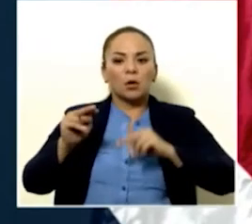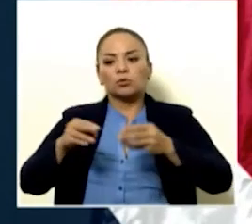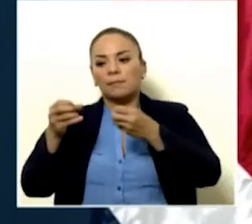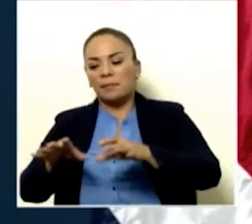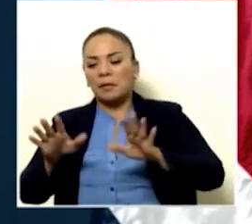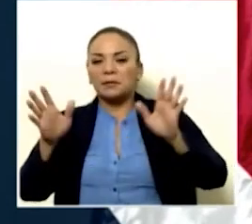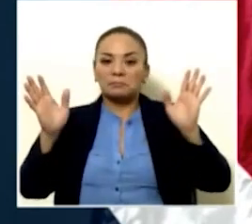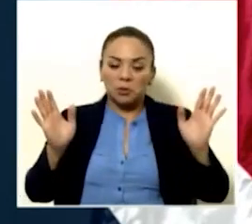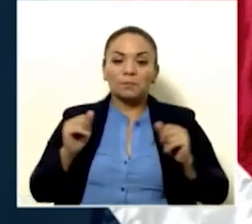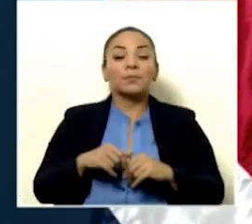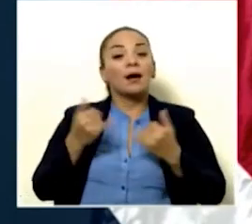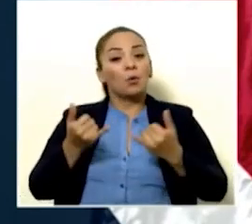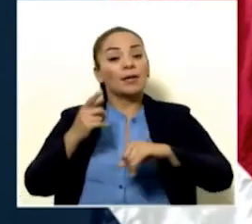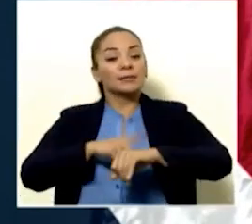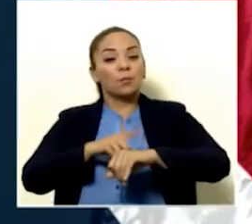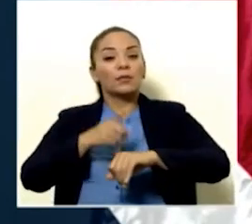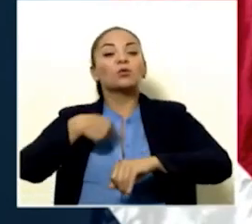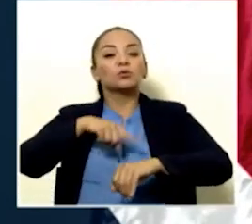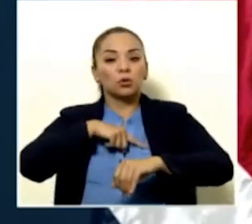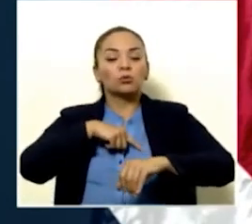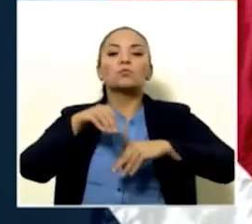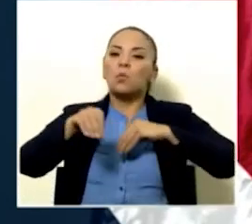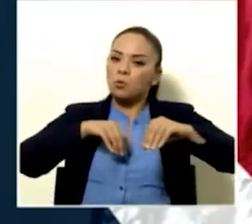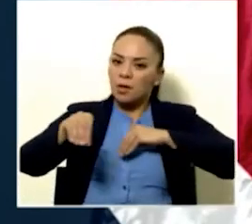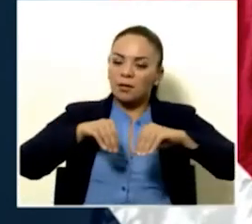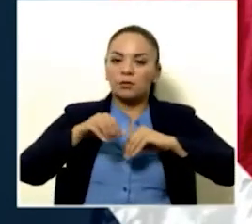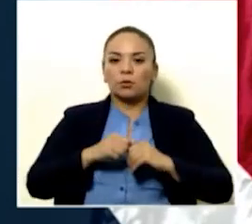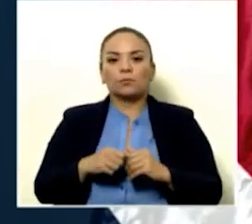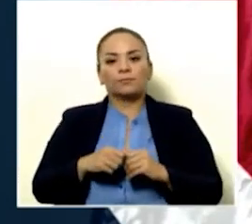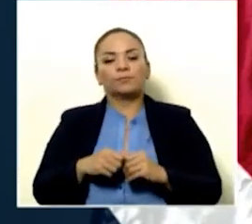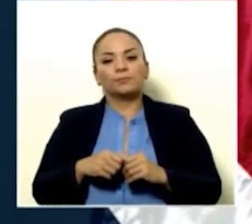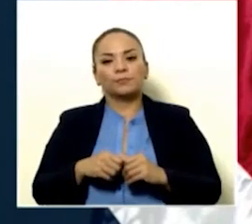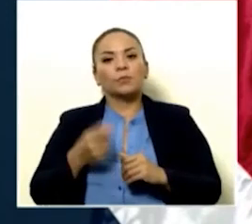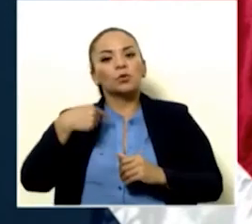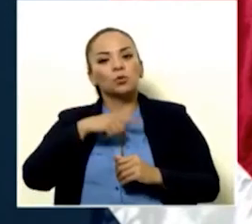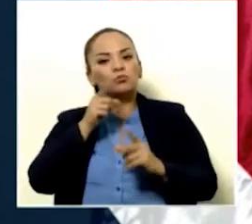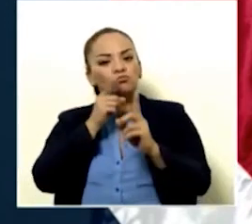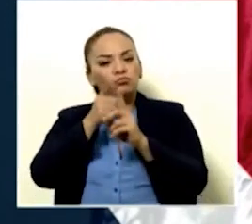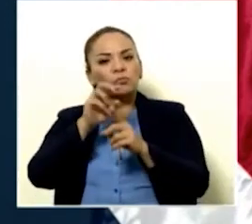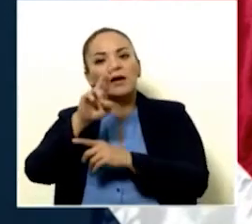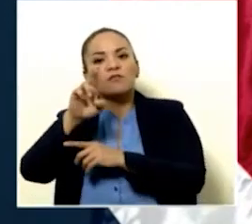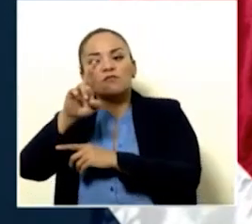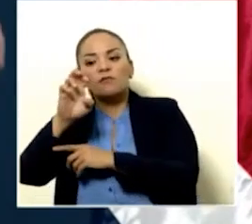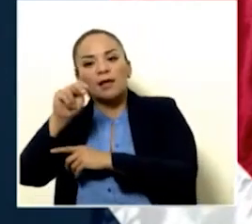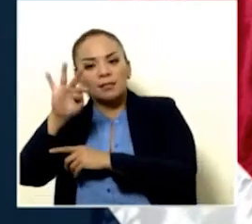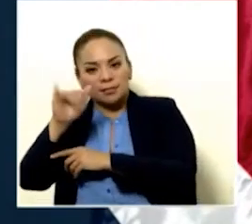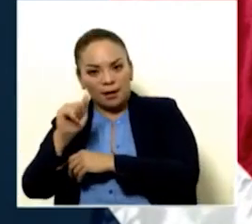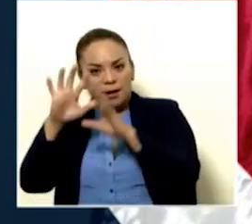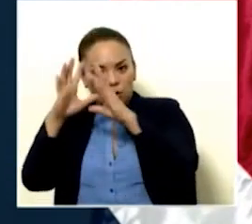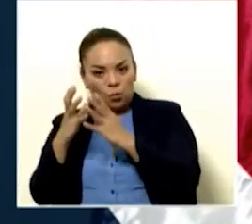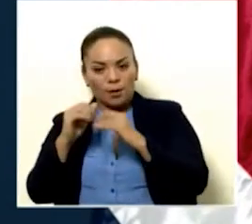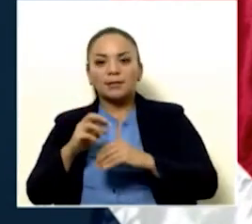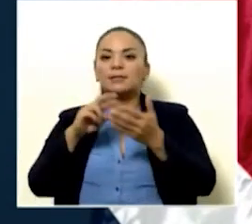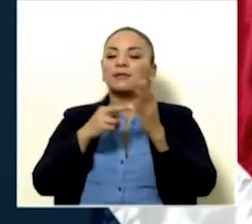este momento nosotros nos estamos moviendo hacia renta global, es decir, de